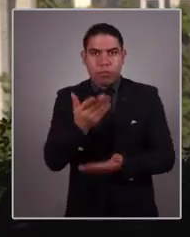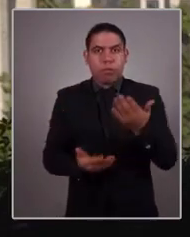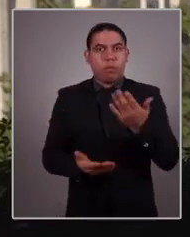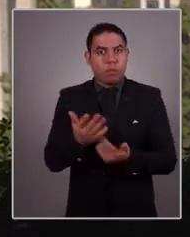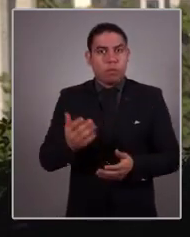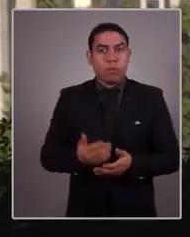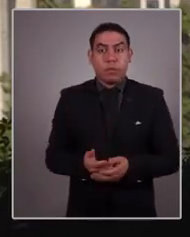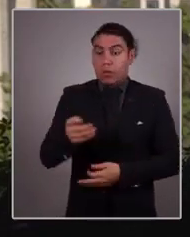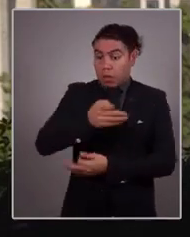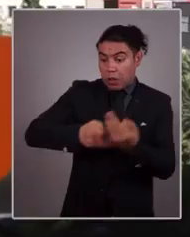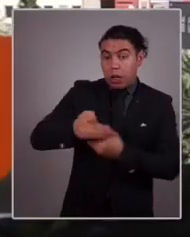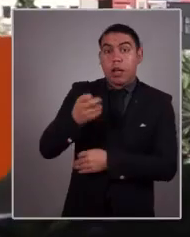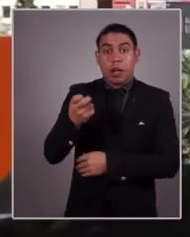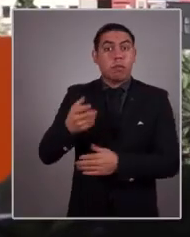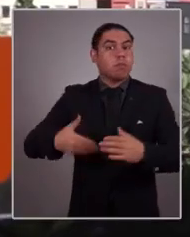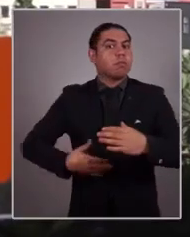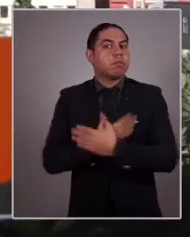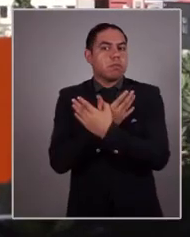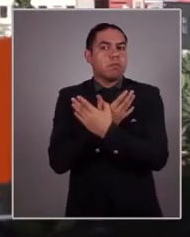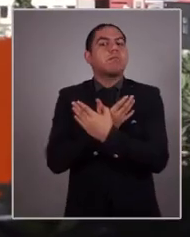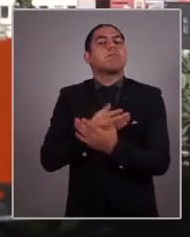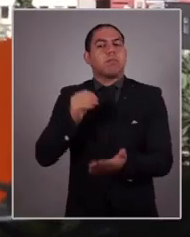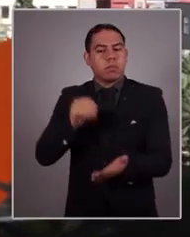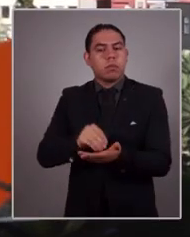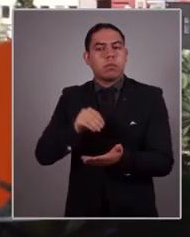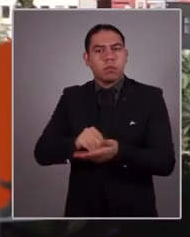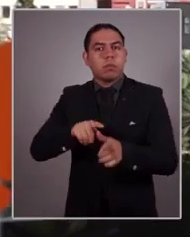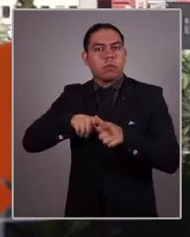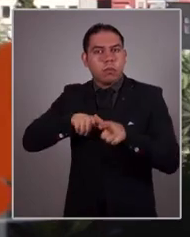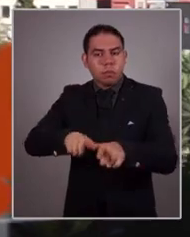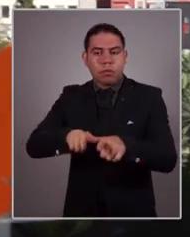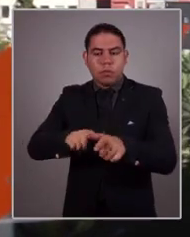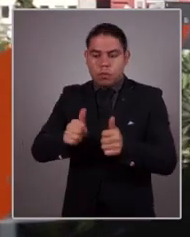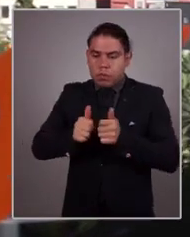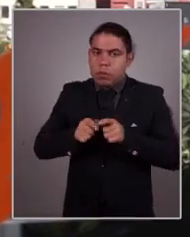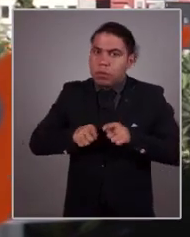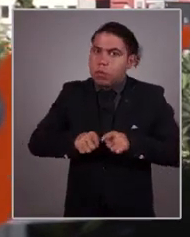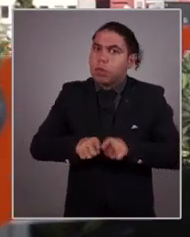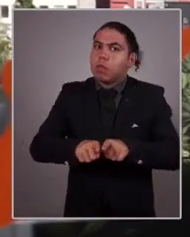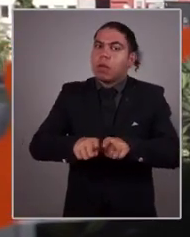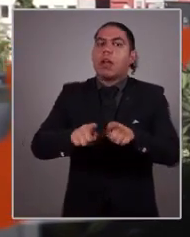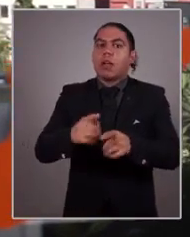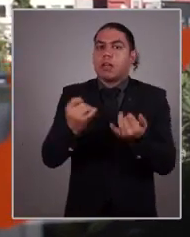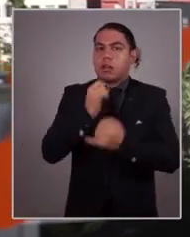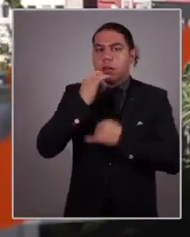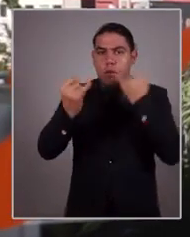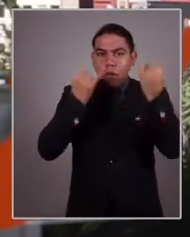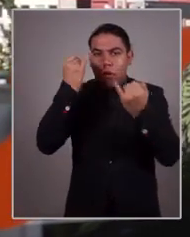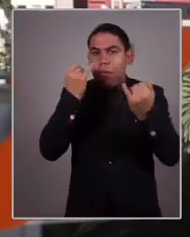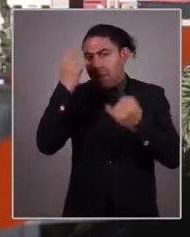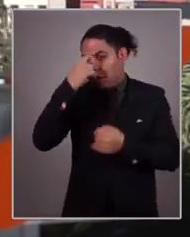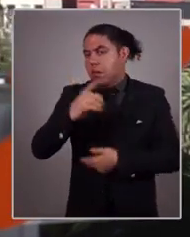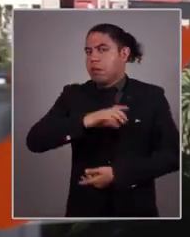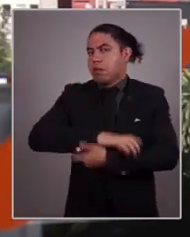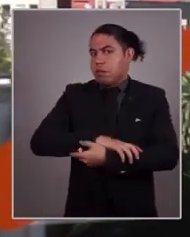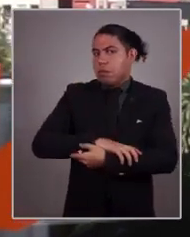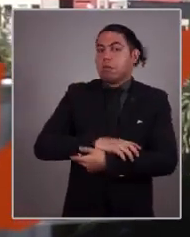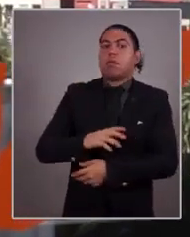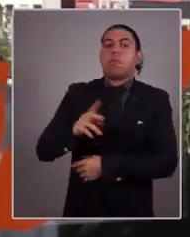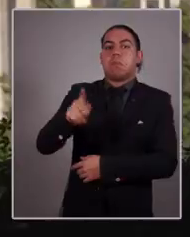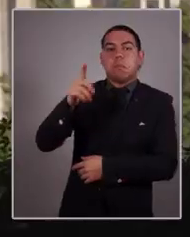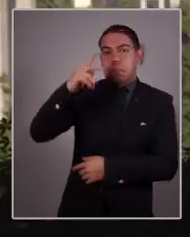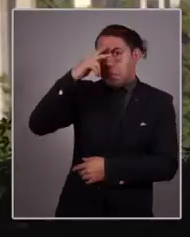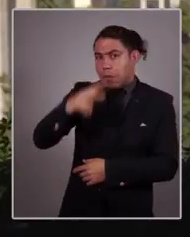para hacerlo realidad. Por todo ello, Movimiento Ciudadano seguirá ahí, del lado de las personas, para imaginar y construir un nuevo trato para